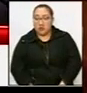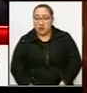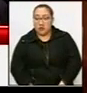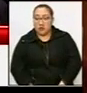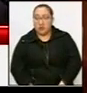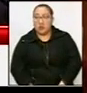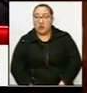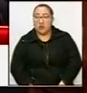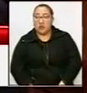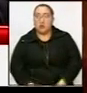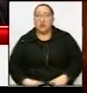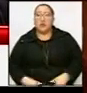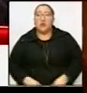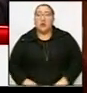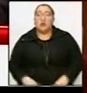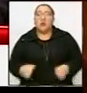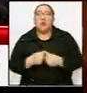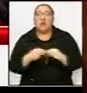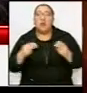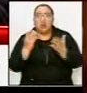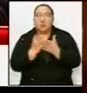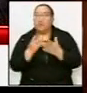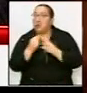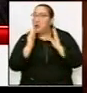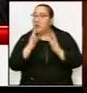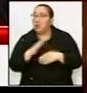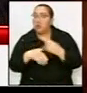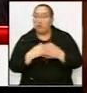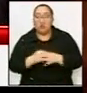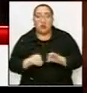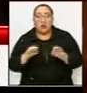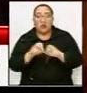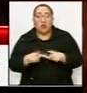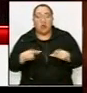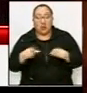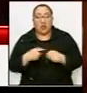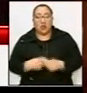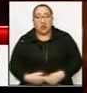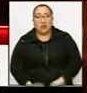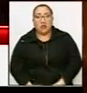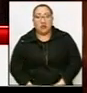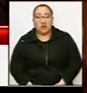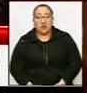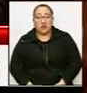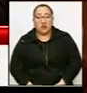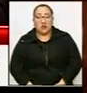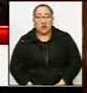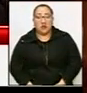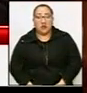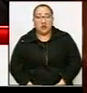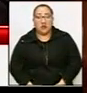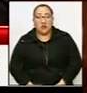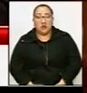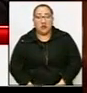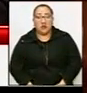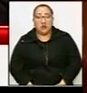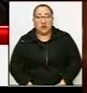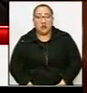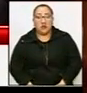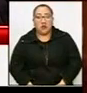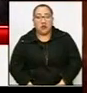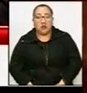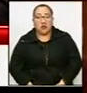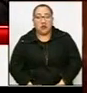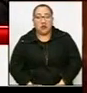nos den la perspectiva de ir atendiendo cada vez mayores áreas de irrigación en el país, para ir garantizando además